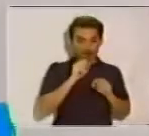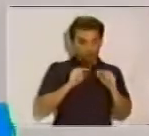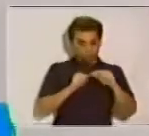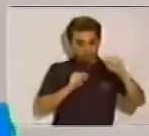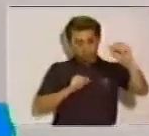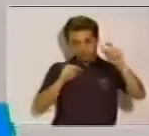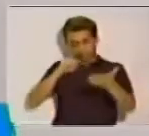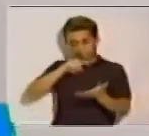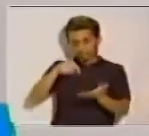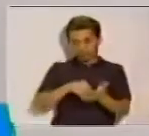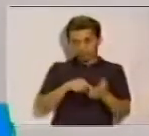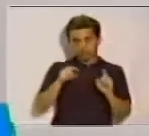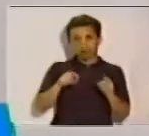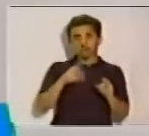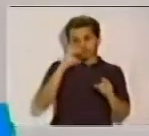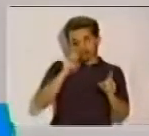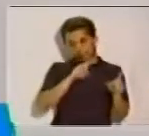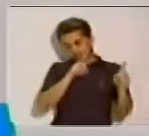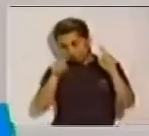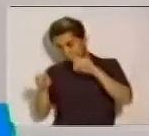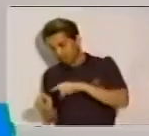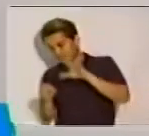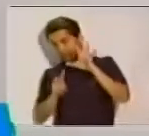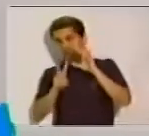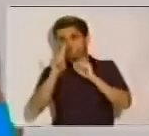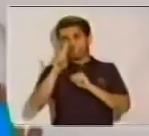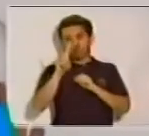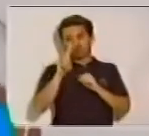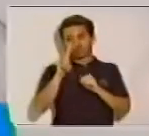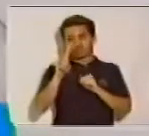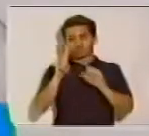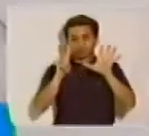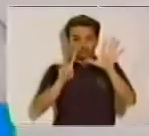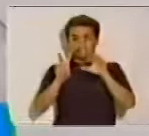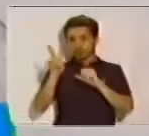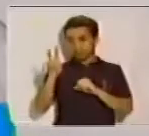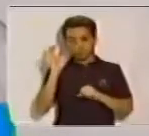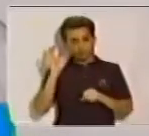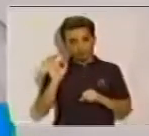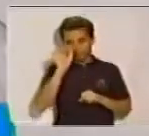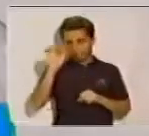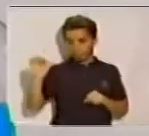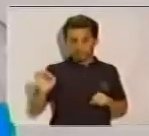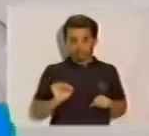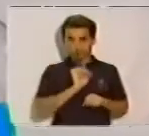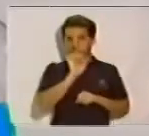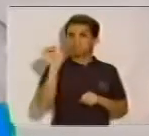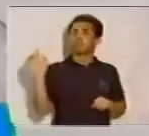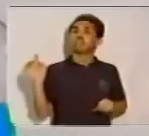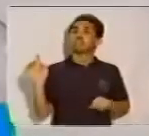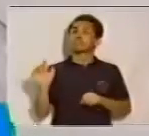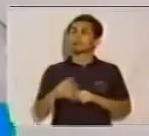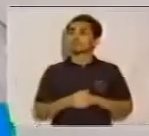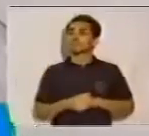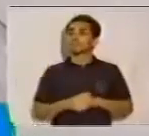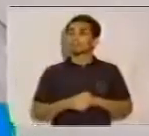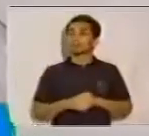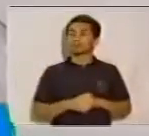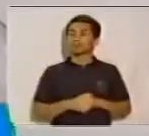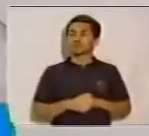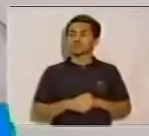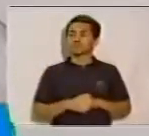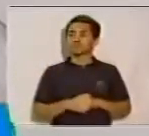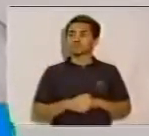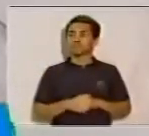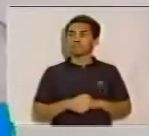vez localizo el 72 y el último punto. Ahí tengo mis puntos. ¿Sí? Lo colocaré otra vez en